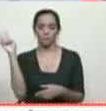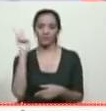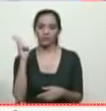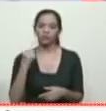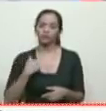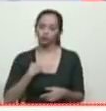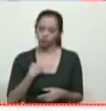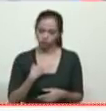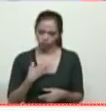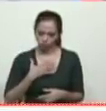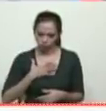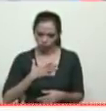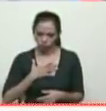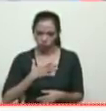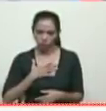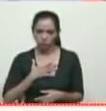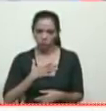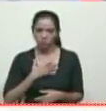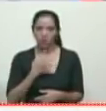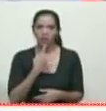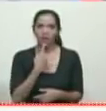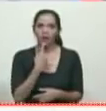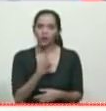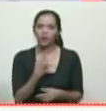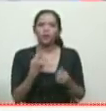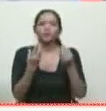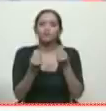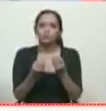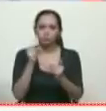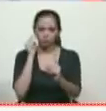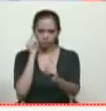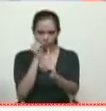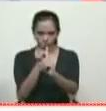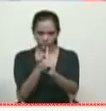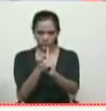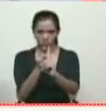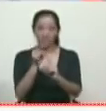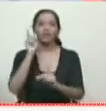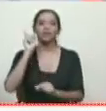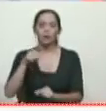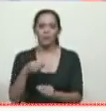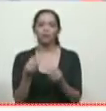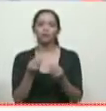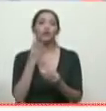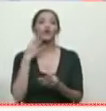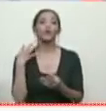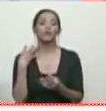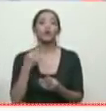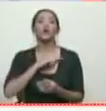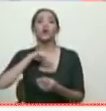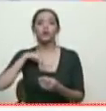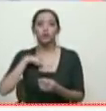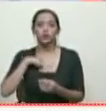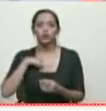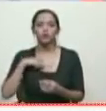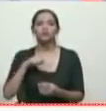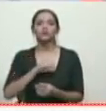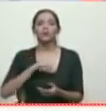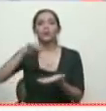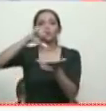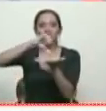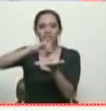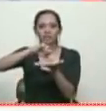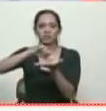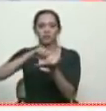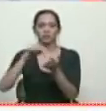digo con mucha precisión, pero también con mucho orgullo. Nosotros somos el epicentro ahorita de esa